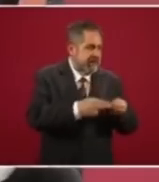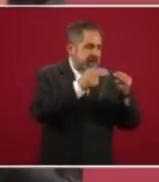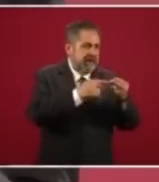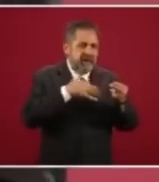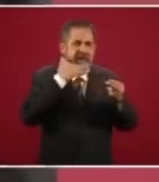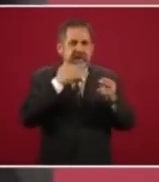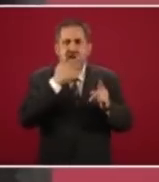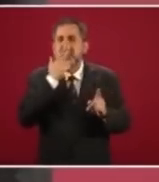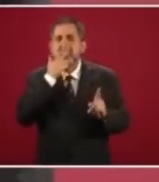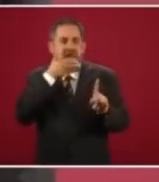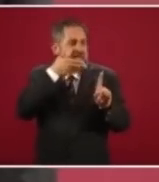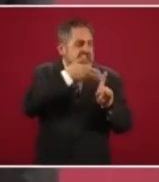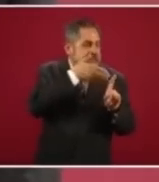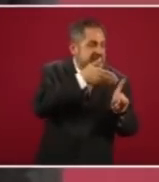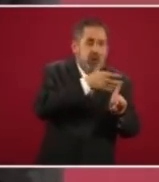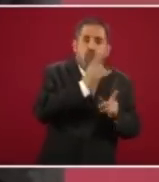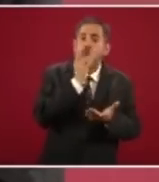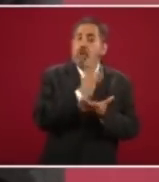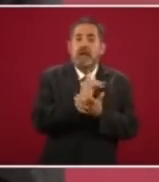predilectas